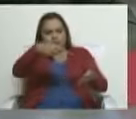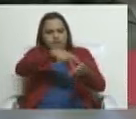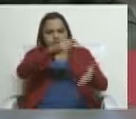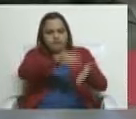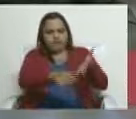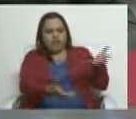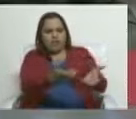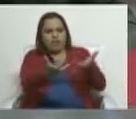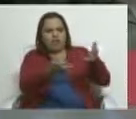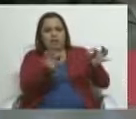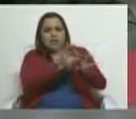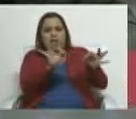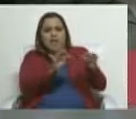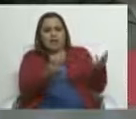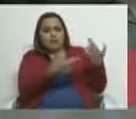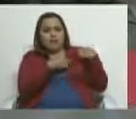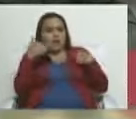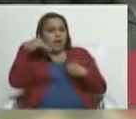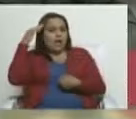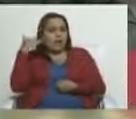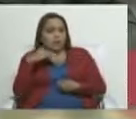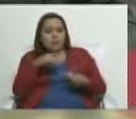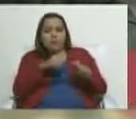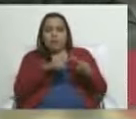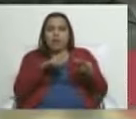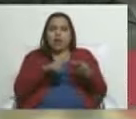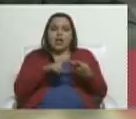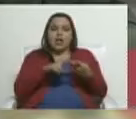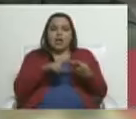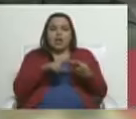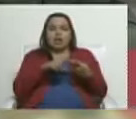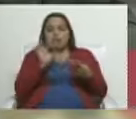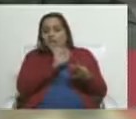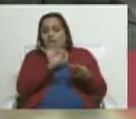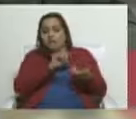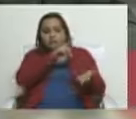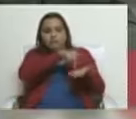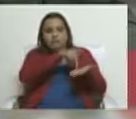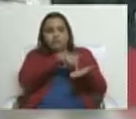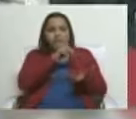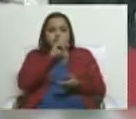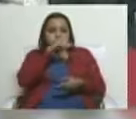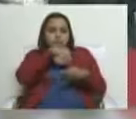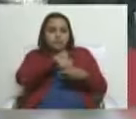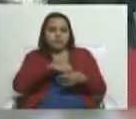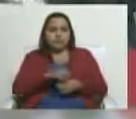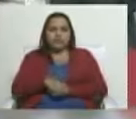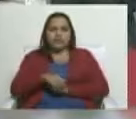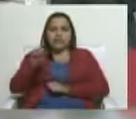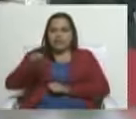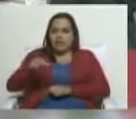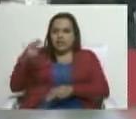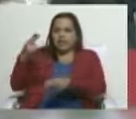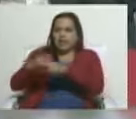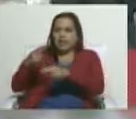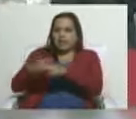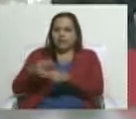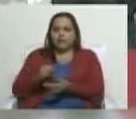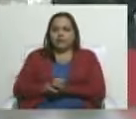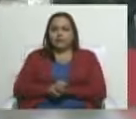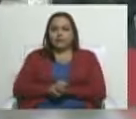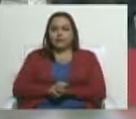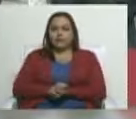nadie se hizo responsable, ni María Corina, ni Leopoldo, ni toda esta gente que estuvo detrás de las Guarimbas. Claro, porque ese precisamente es el peligro del posfascismo. El